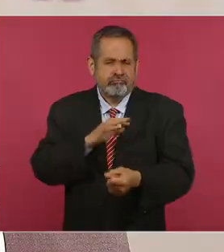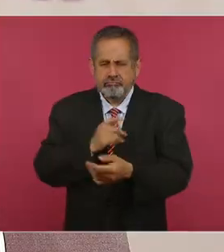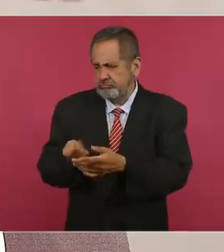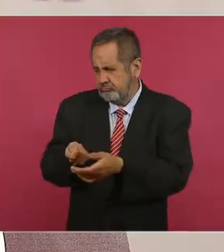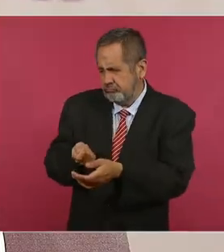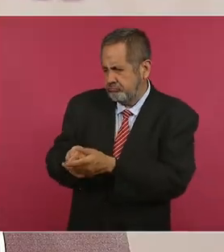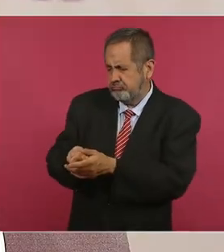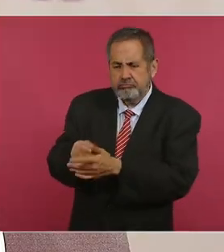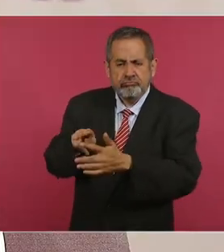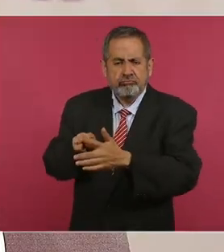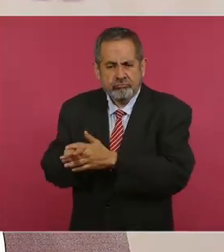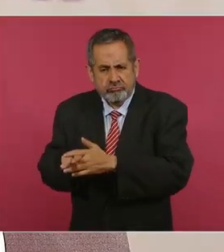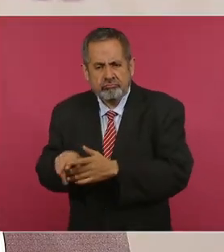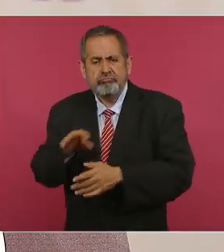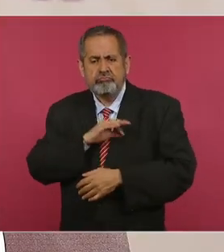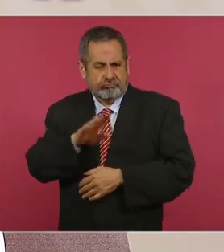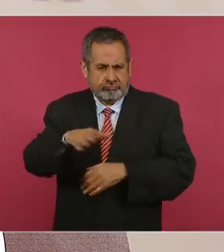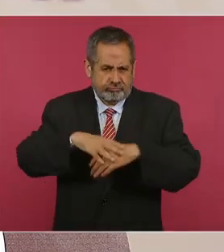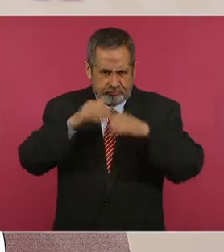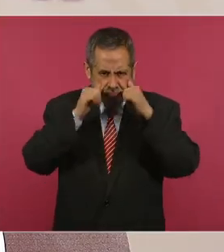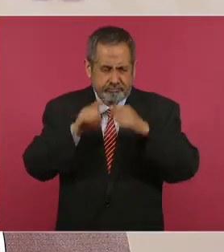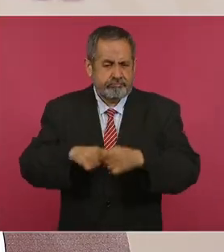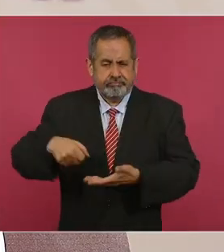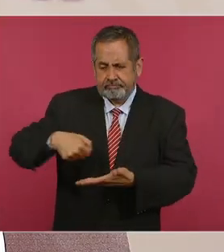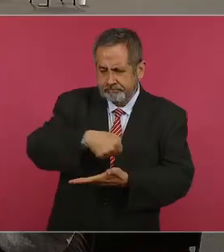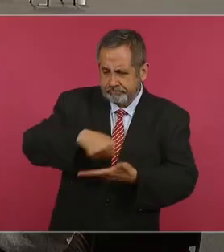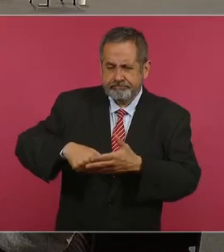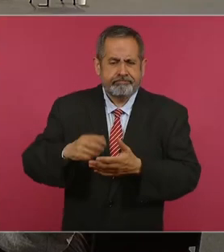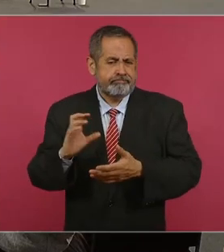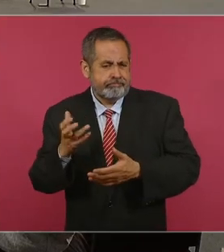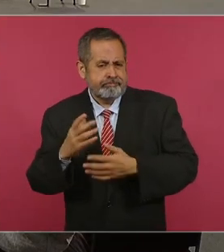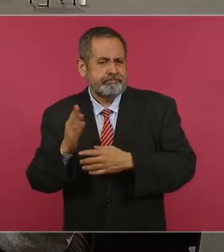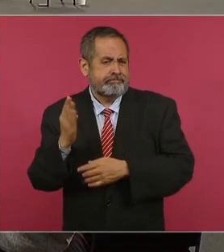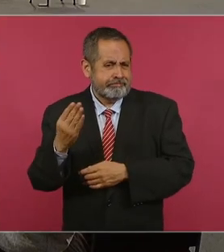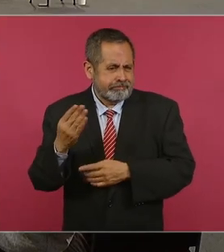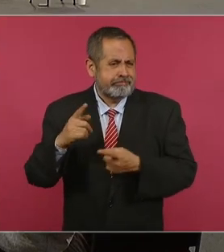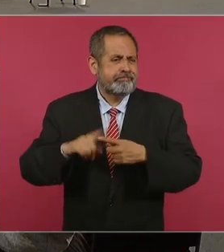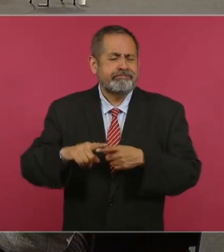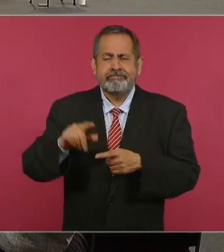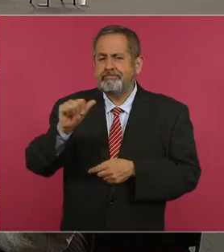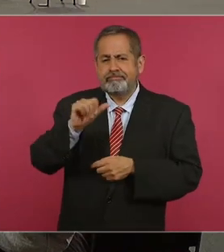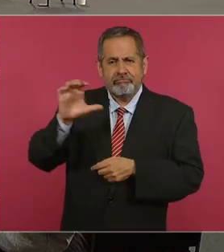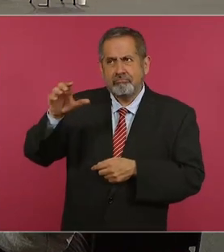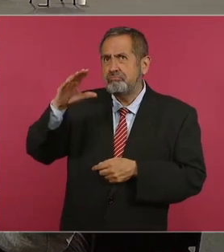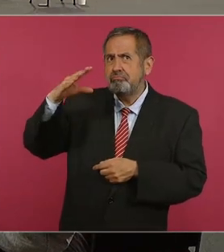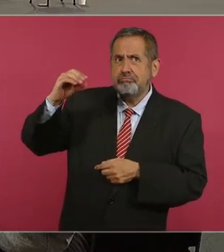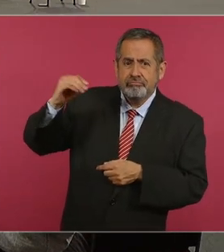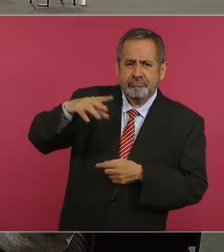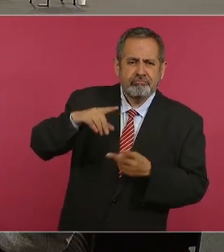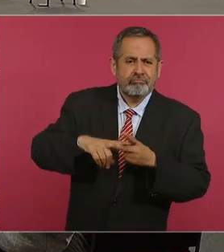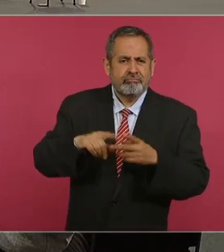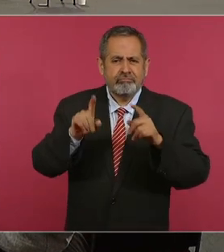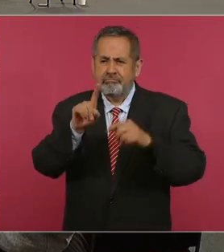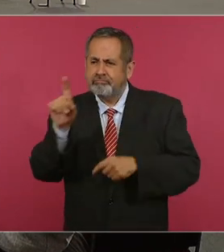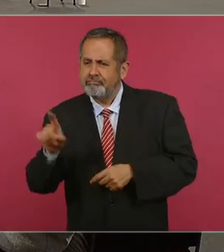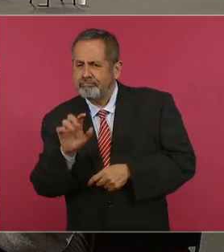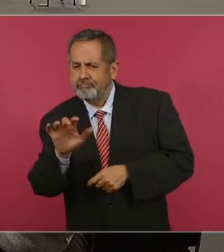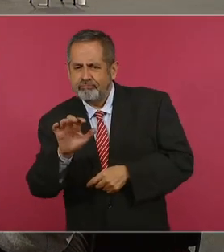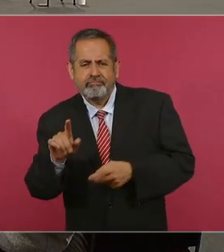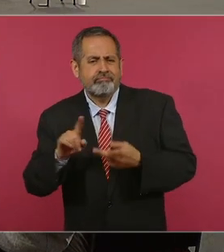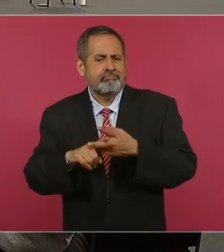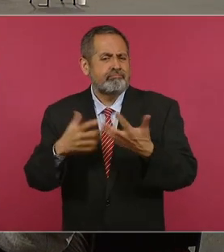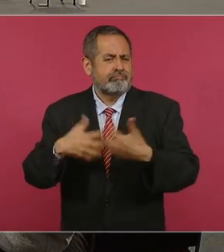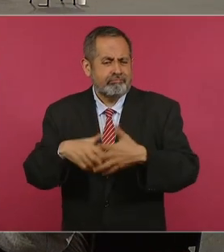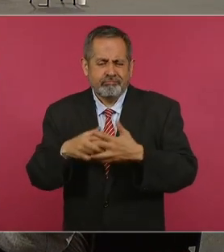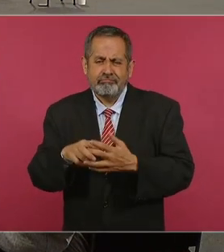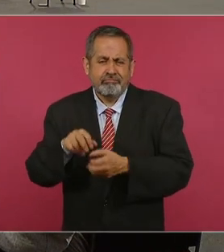siguientes electrodomésticos. Ponga atención, planchas, lavadoras, licuadoras, aires acondicionados, hornos de microondas, motobombas